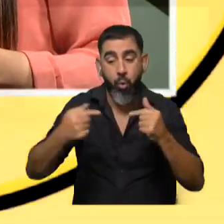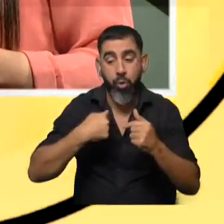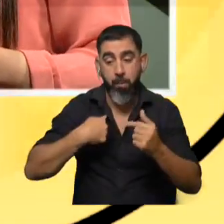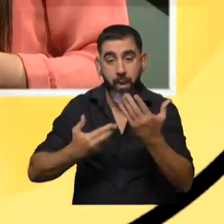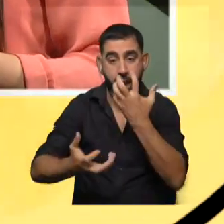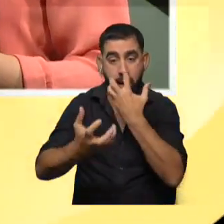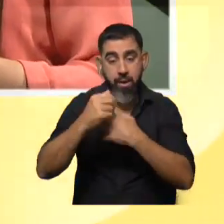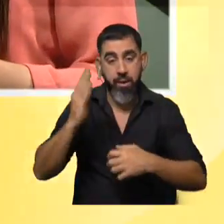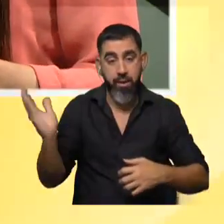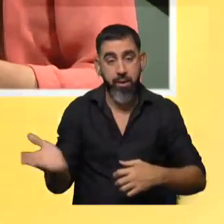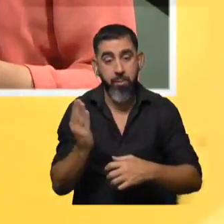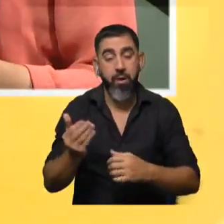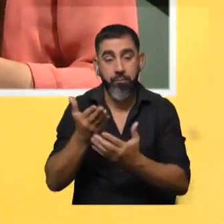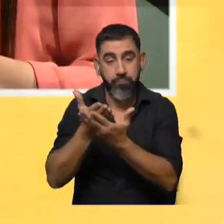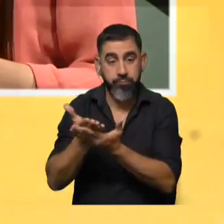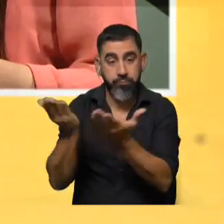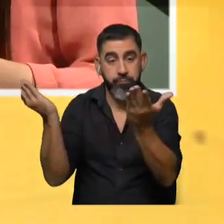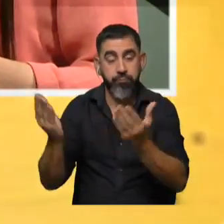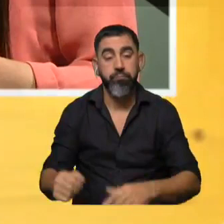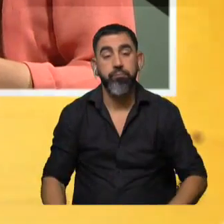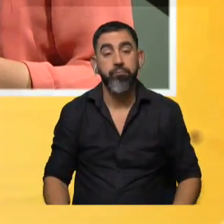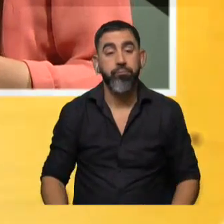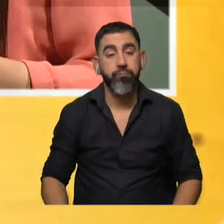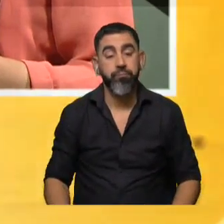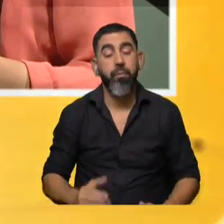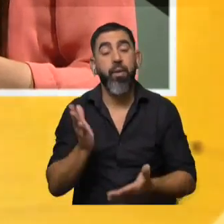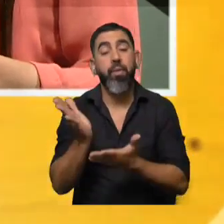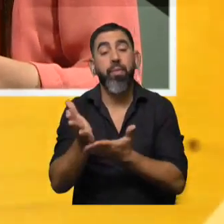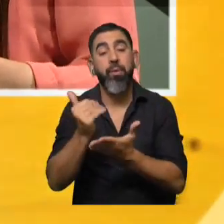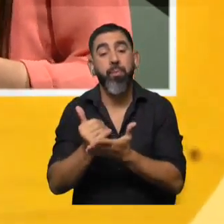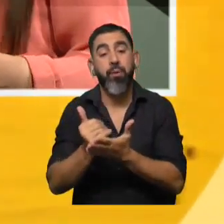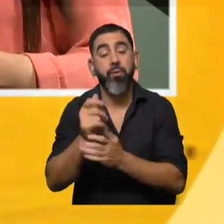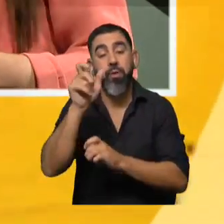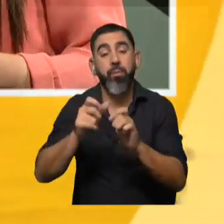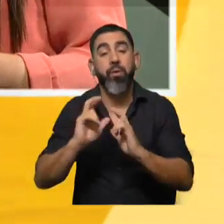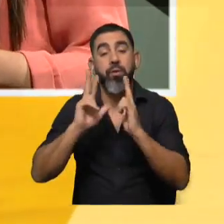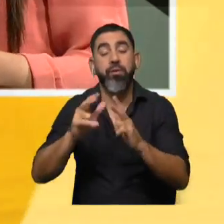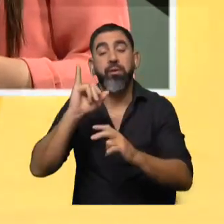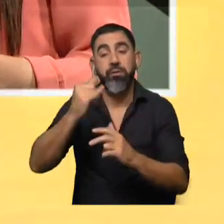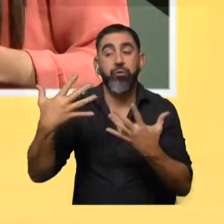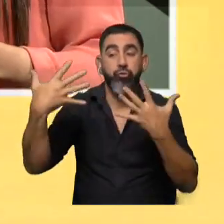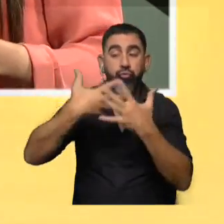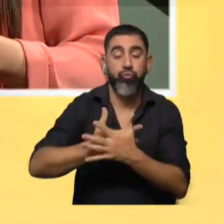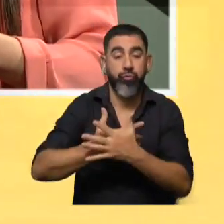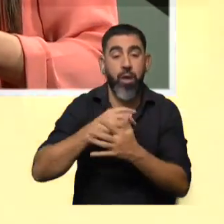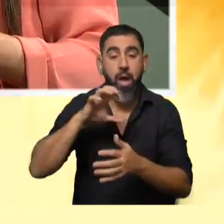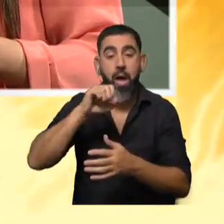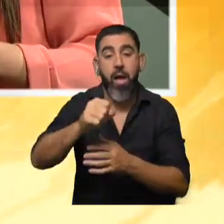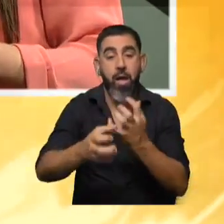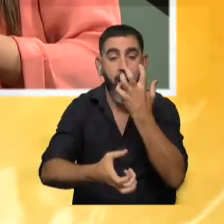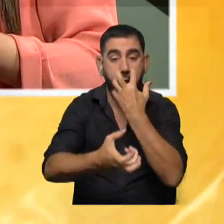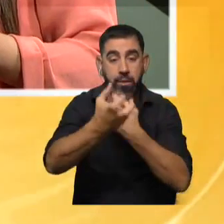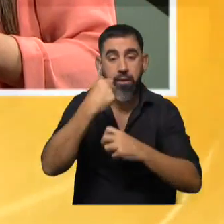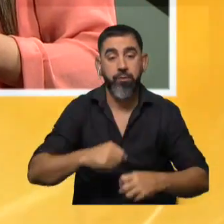animales de producción y acá estamos viendo, bueno, los departamentos de las personas que reportaron haber recibido